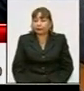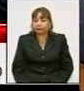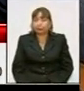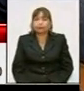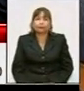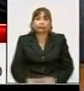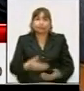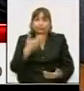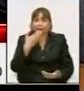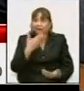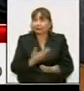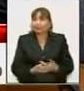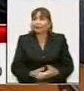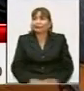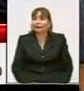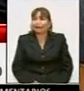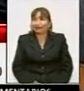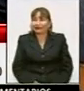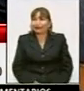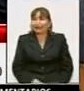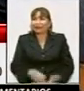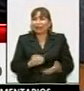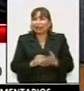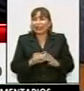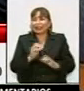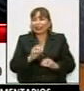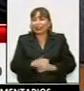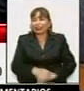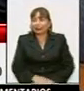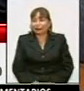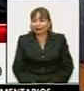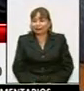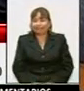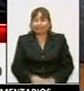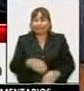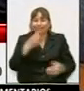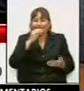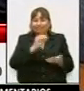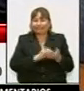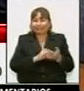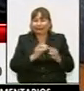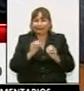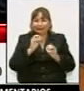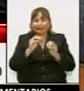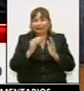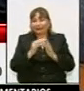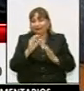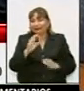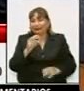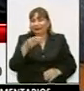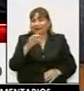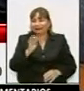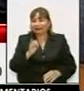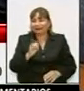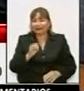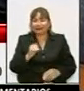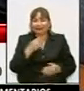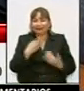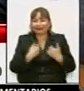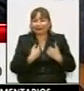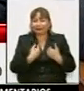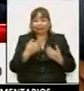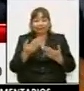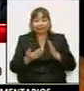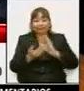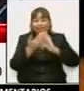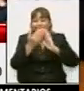la comunidad María Elena Foronda por las preguntas y también se agradece la presencia del señor Rogelio Cánchez Guzmán, no por su presencia, y de